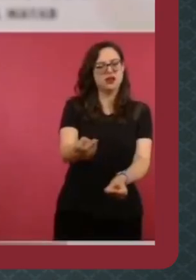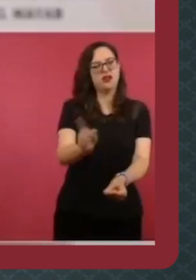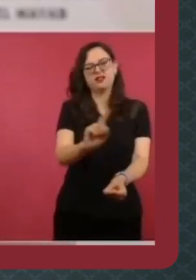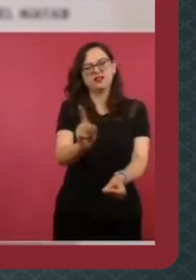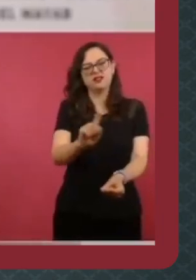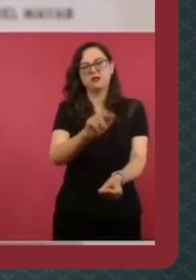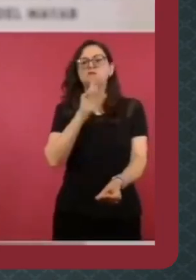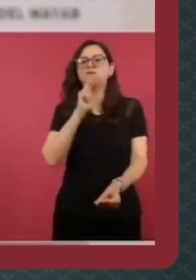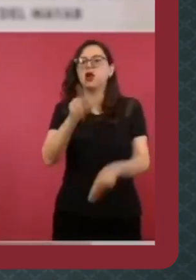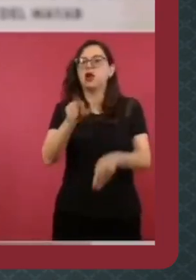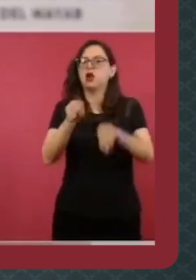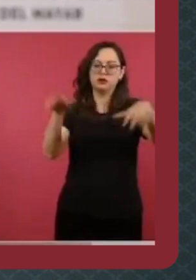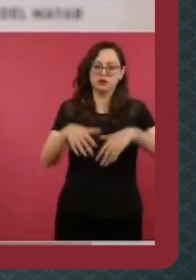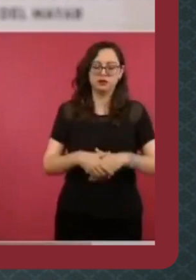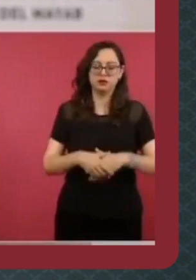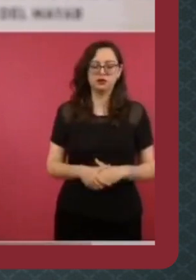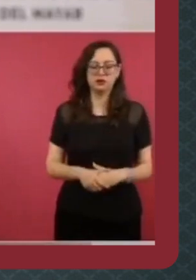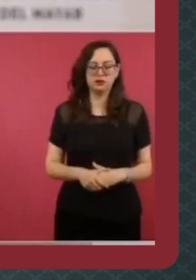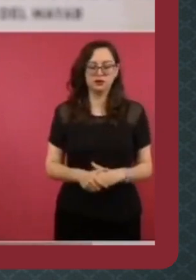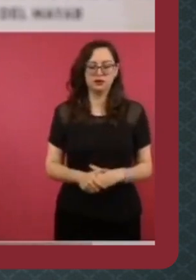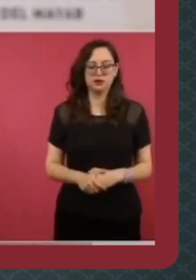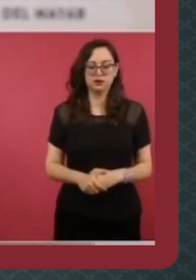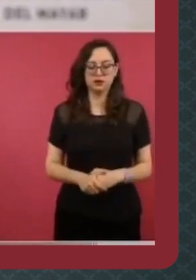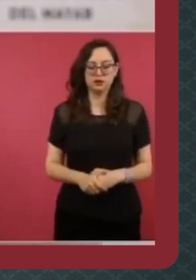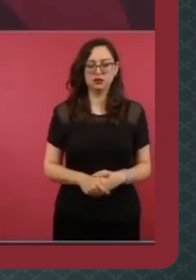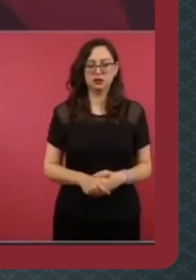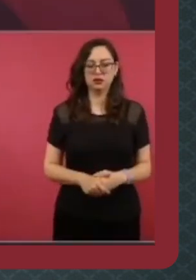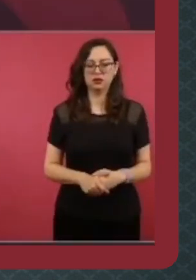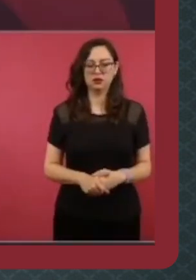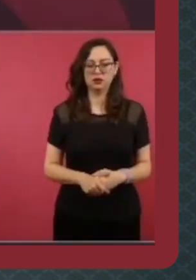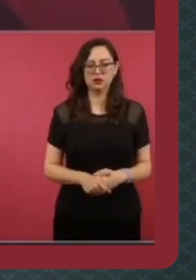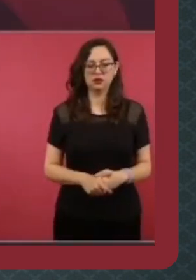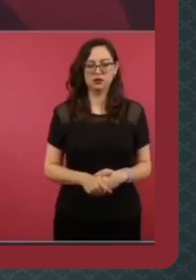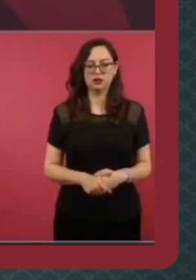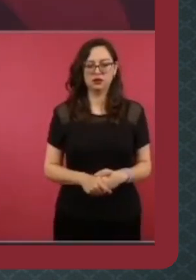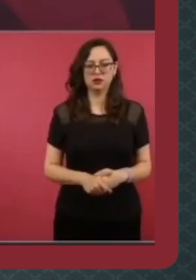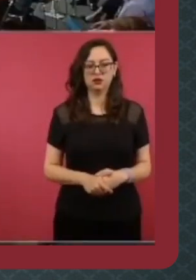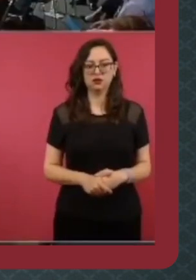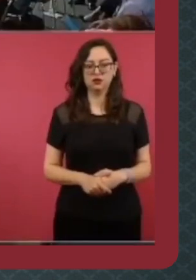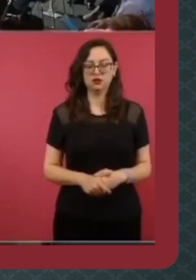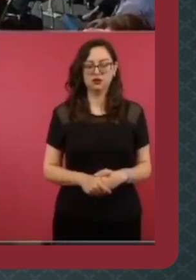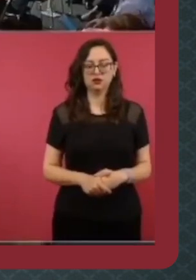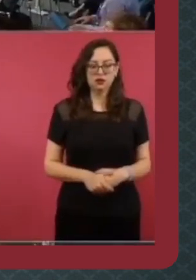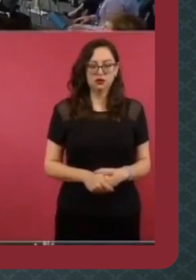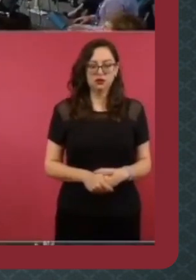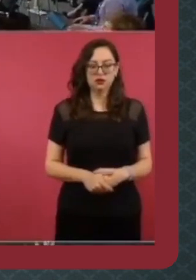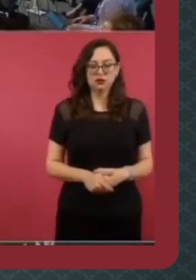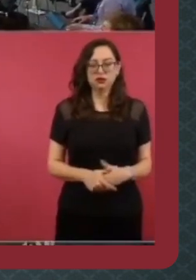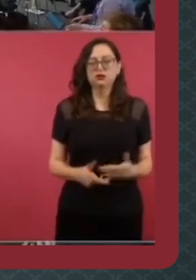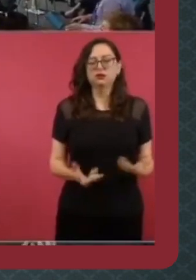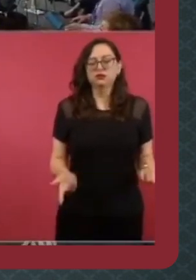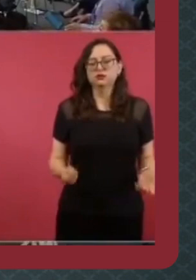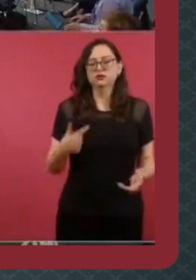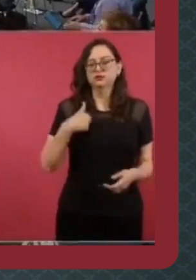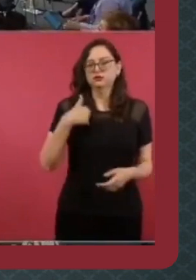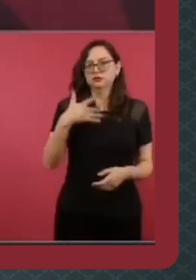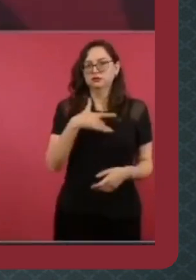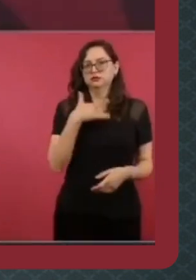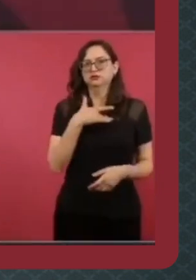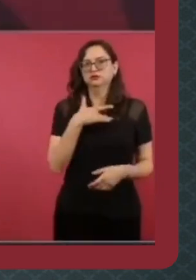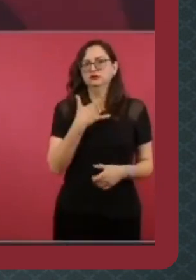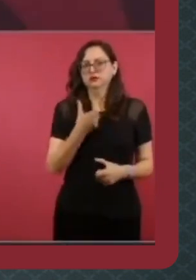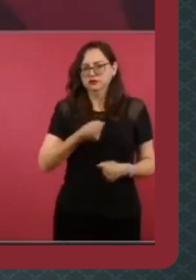Amigas y amigos de 4t México Bienvenidos a este canal el mandatario mexicano el presidente López